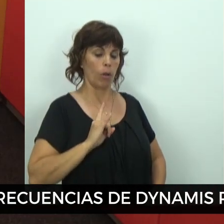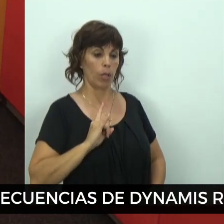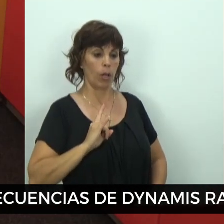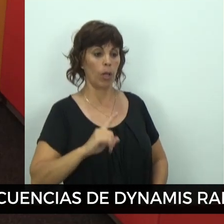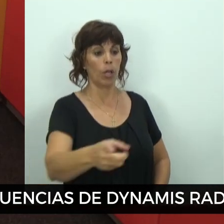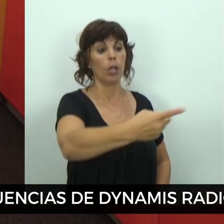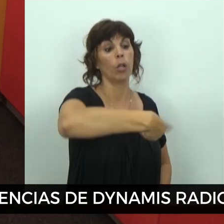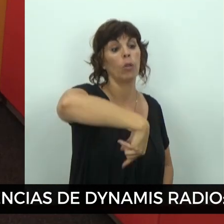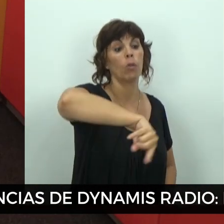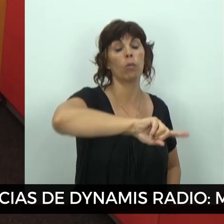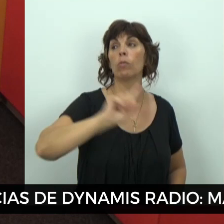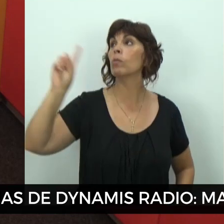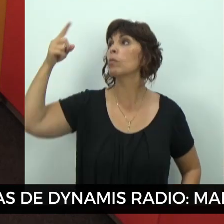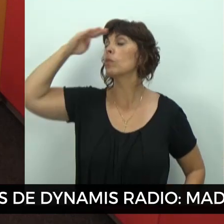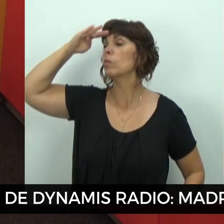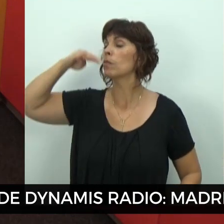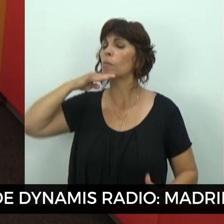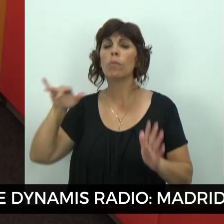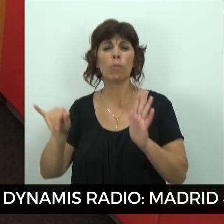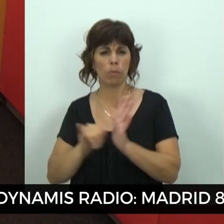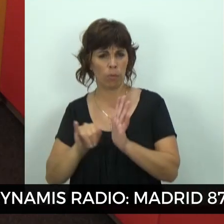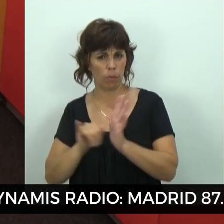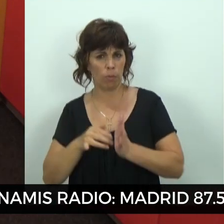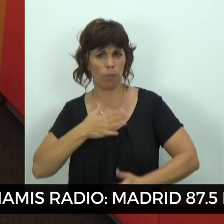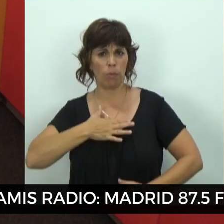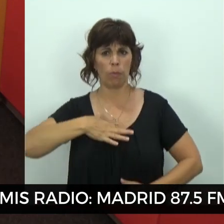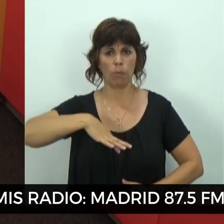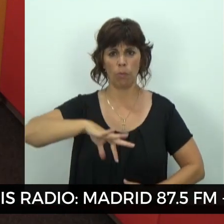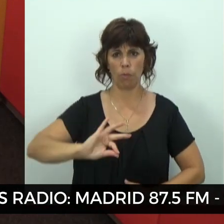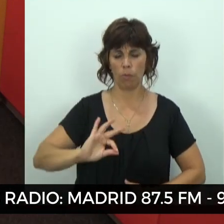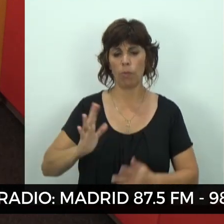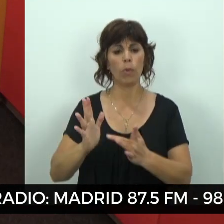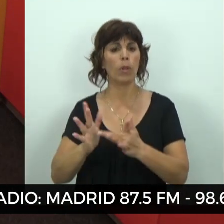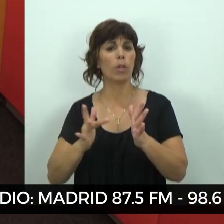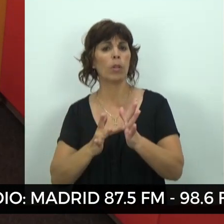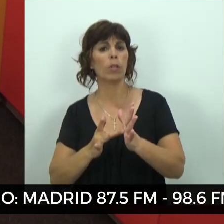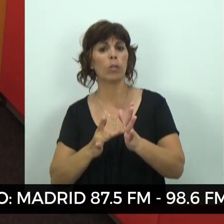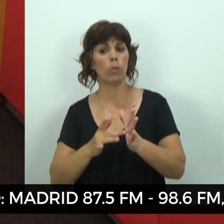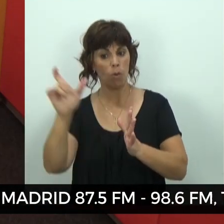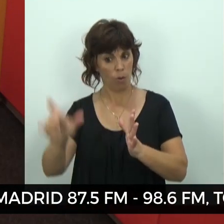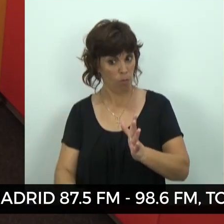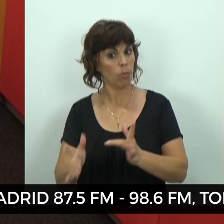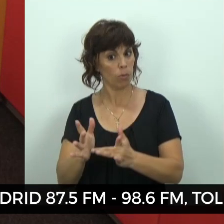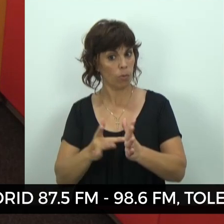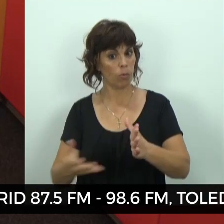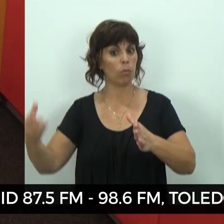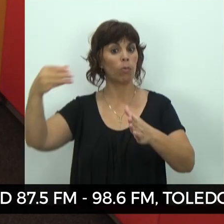Dios el Padre. En la persona de Jesucristo podemos ver,